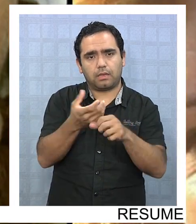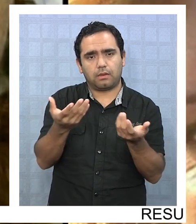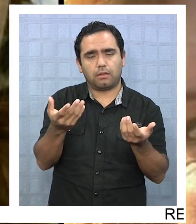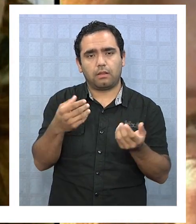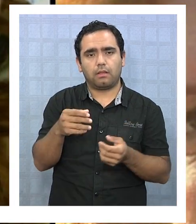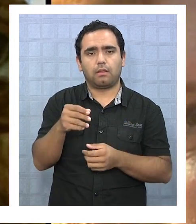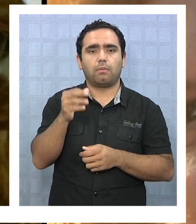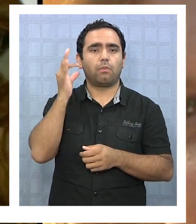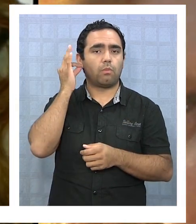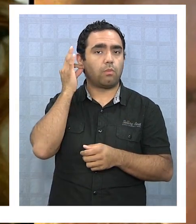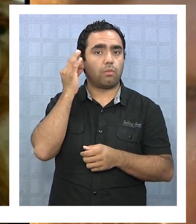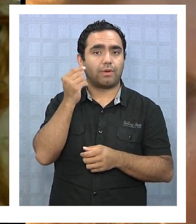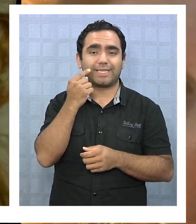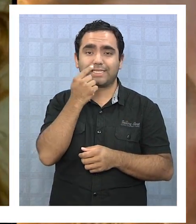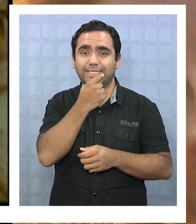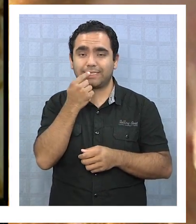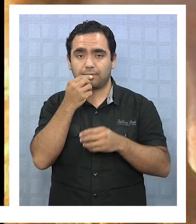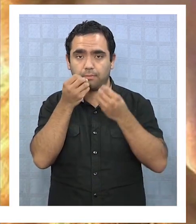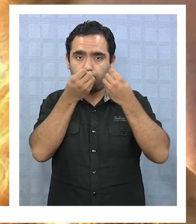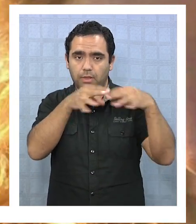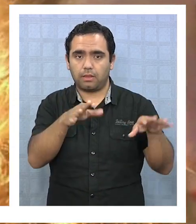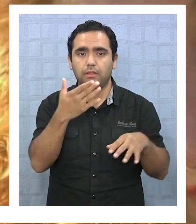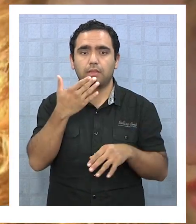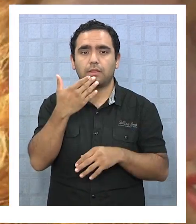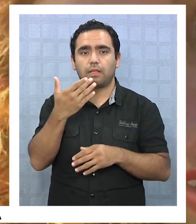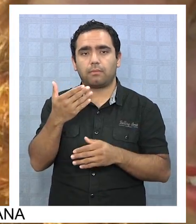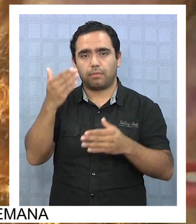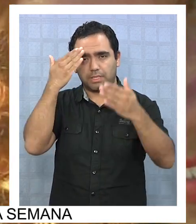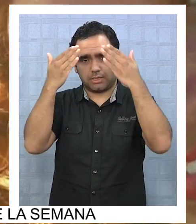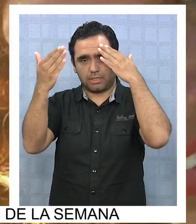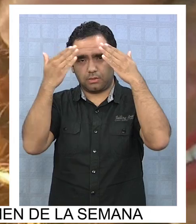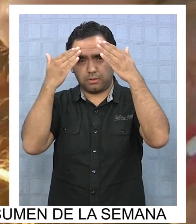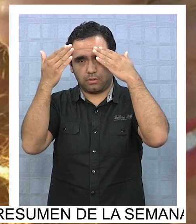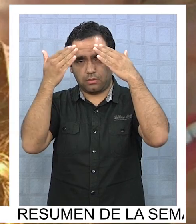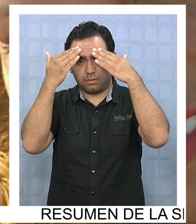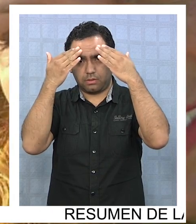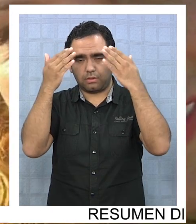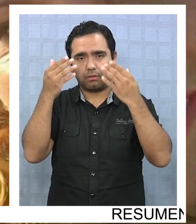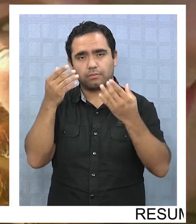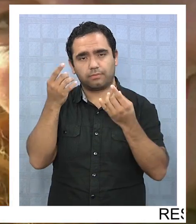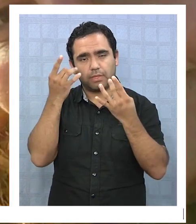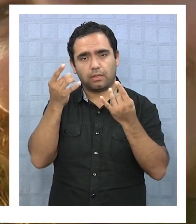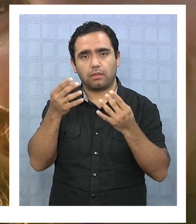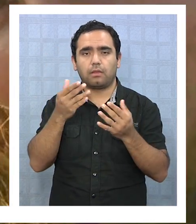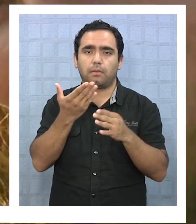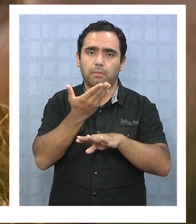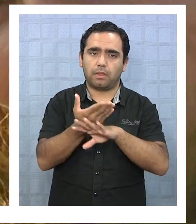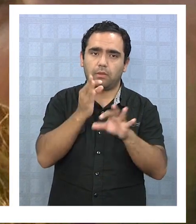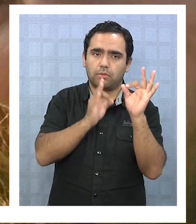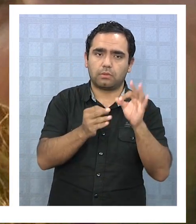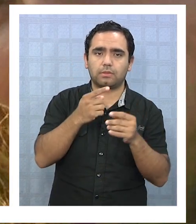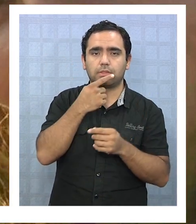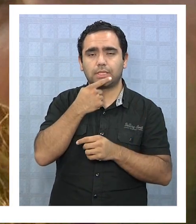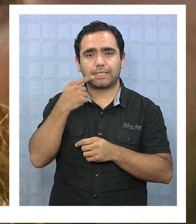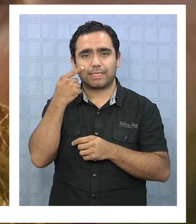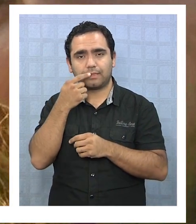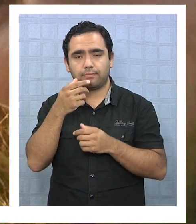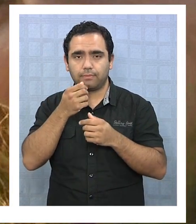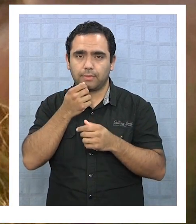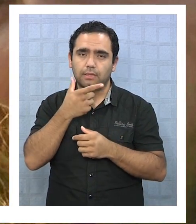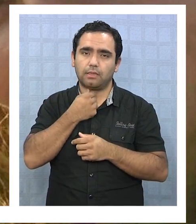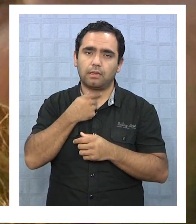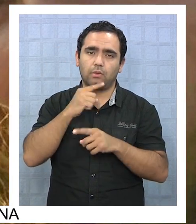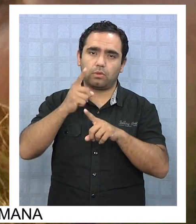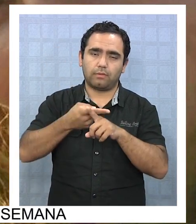Vicky no solo perdió su ventadura, sino que además, quedó con severos daños psicológicos, por lo que solo pide justicia y que su sonrisa vuelva a ser como la de